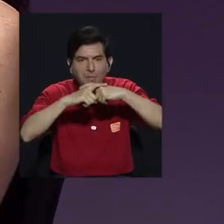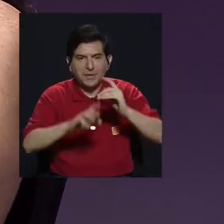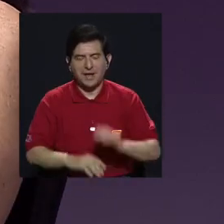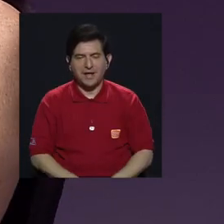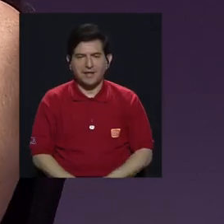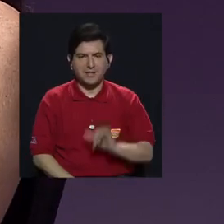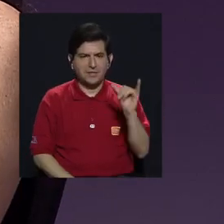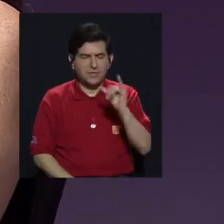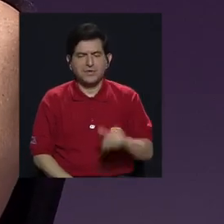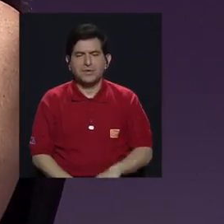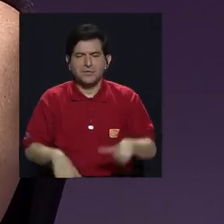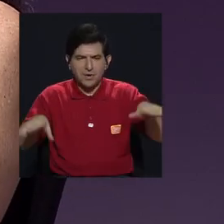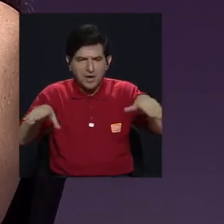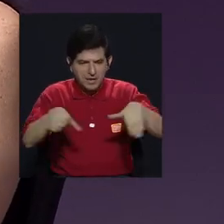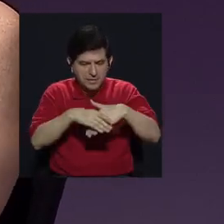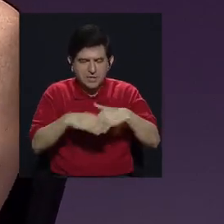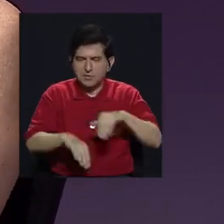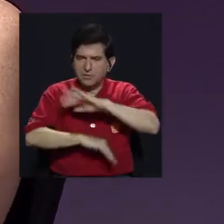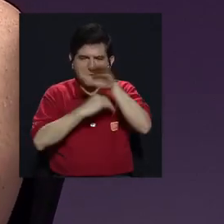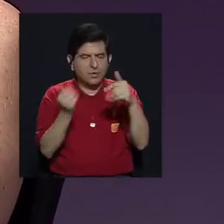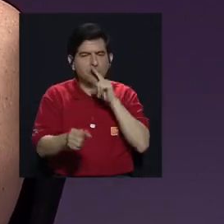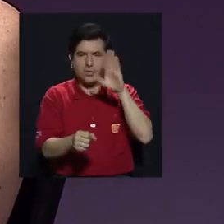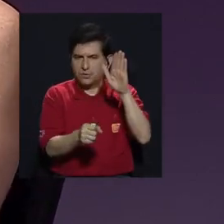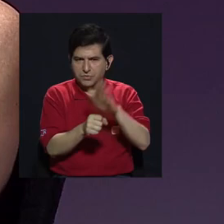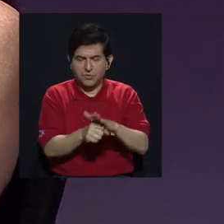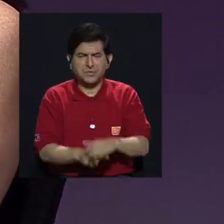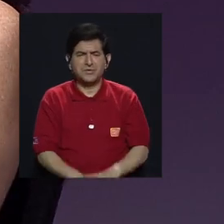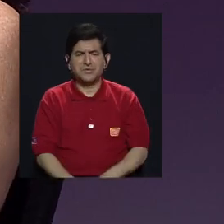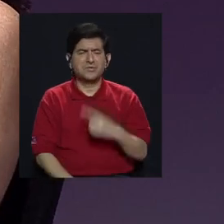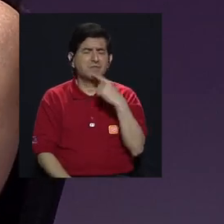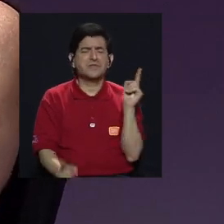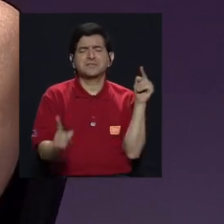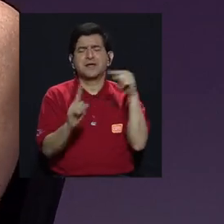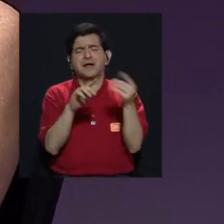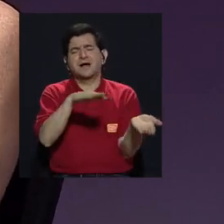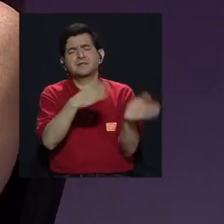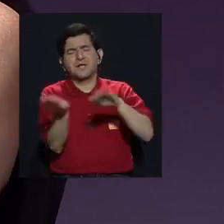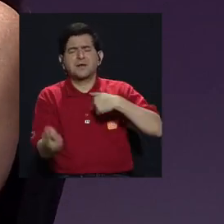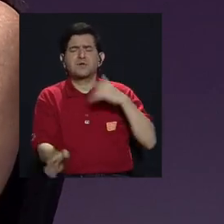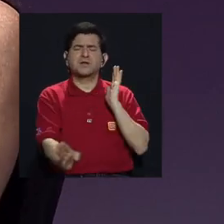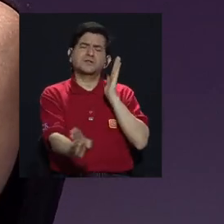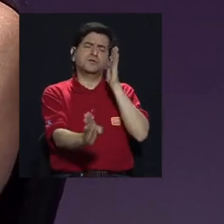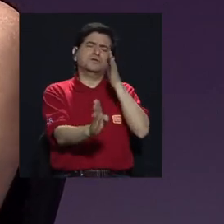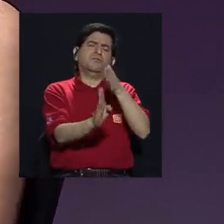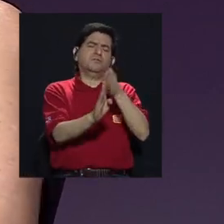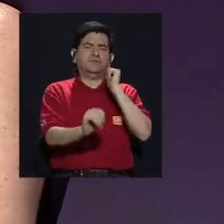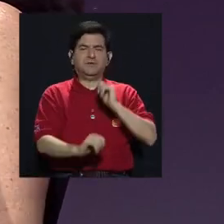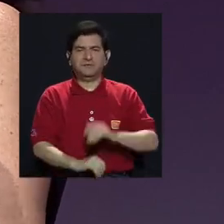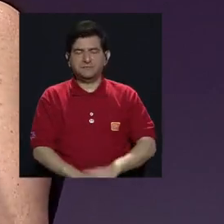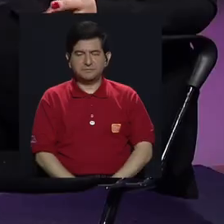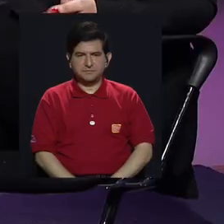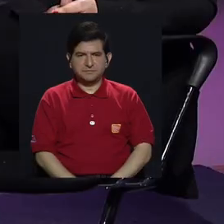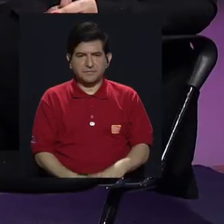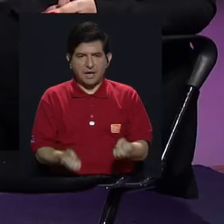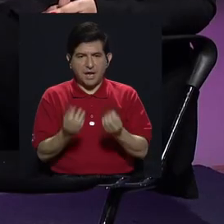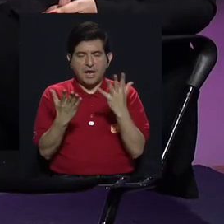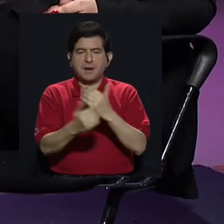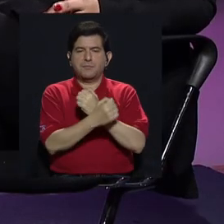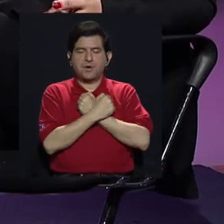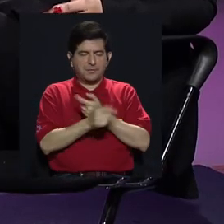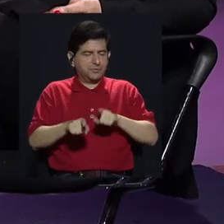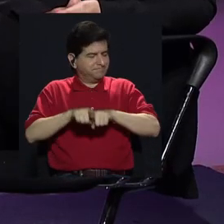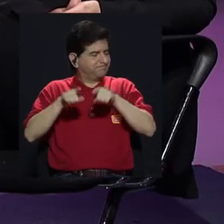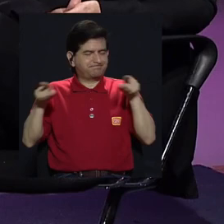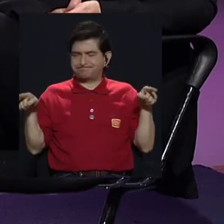así como en el matrimonio, no todo se cumple, ahí juran, ¿verdad?, que hasta la muerte, uh-huh, y voy a ser fiel y voy a ser aquí y voy a ser acá. En el poliamor tampoco. En el